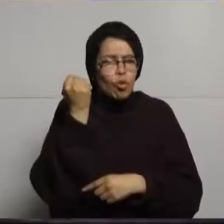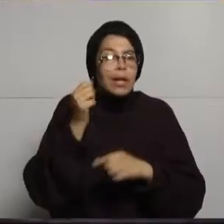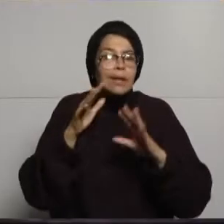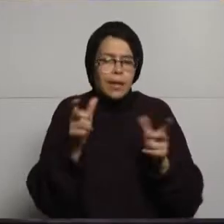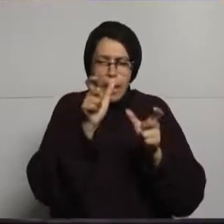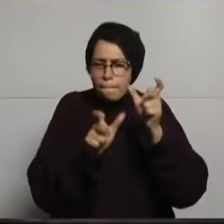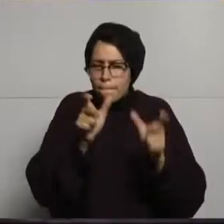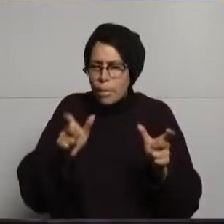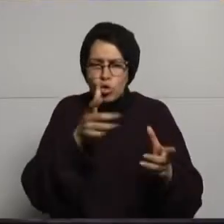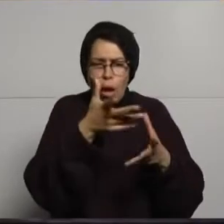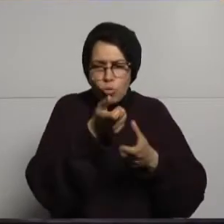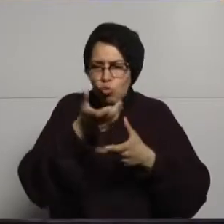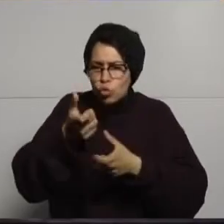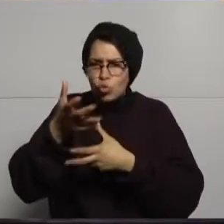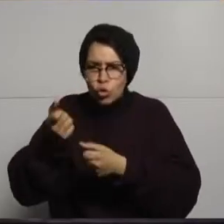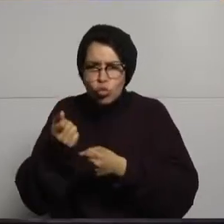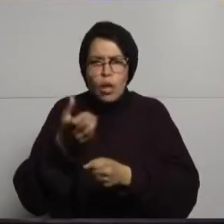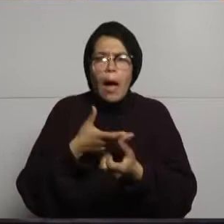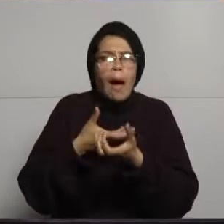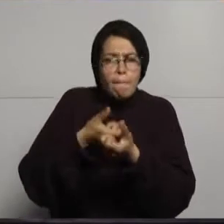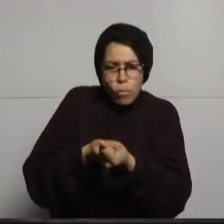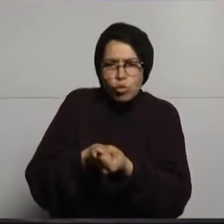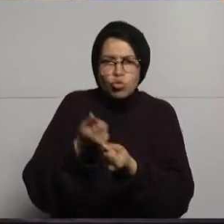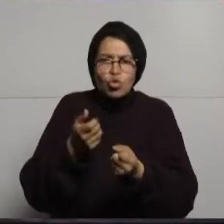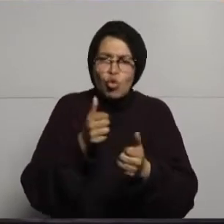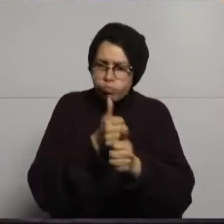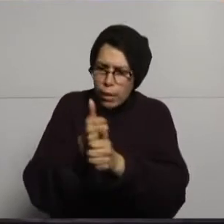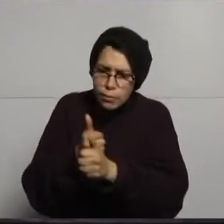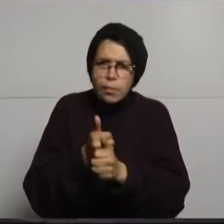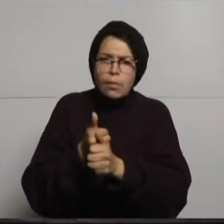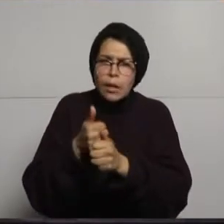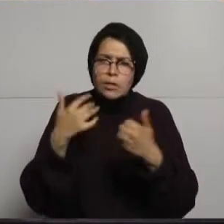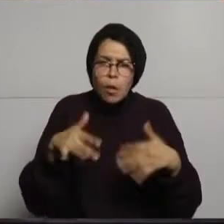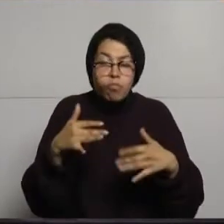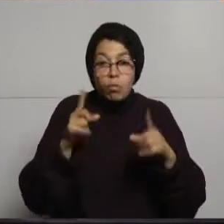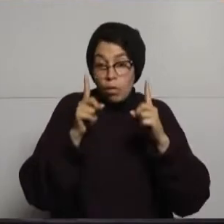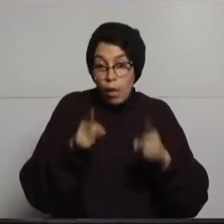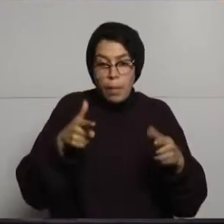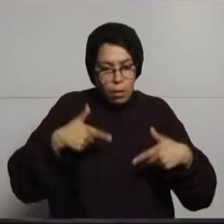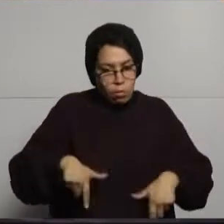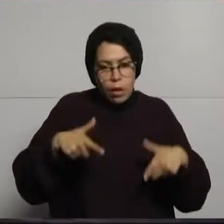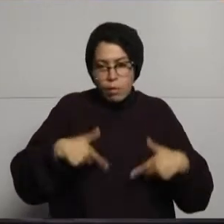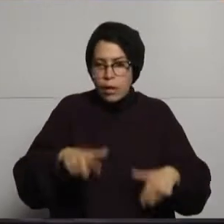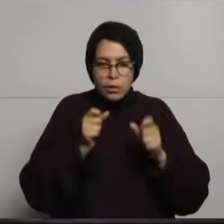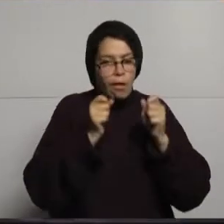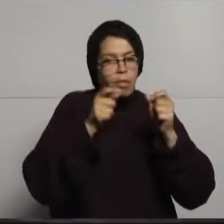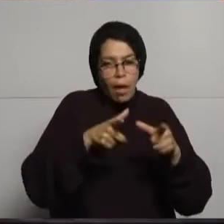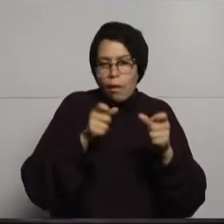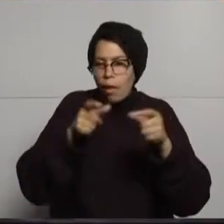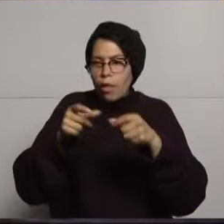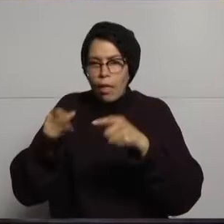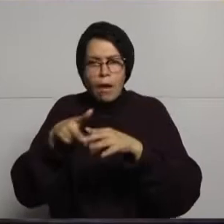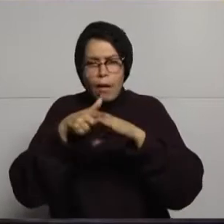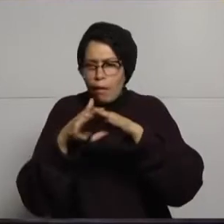solidaridad y con el compromiso de otras partes de la propia Intendencia, que eso es lo que uno rescata de Enlace. Enlace es